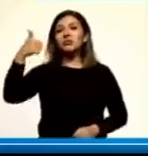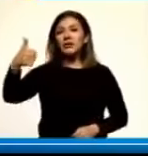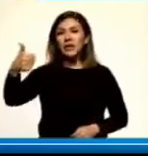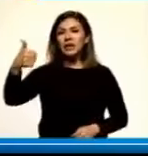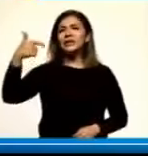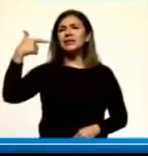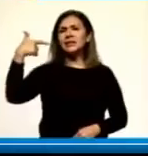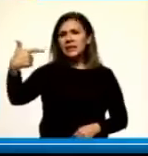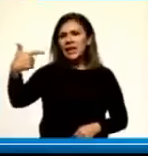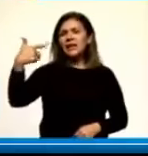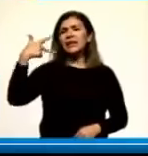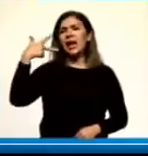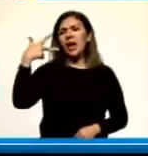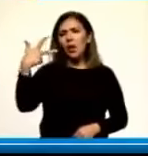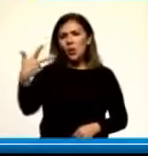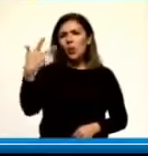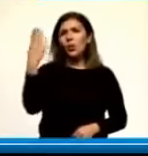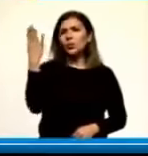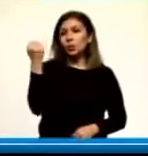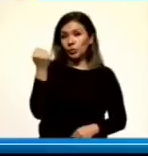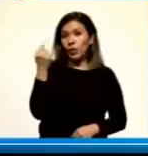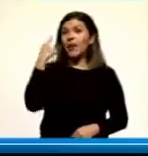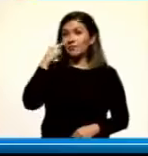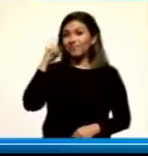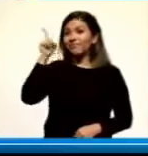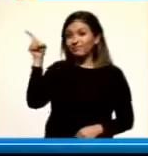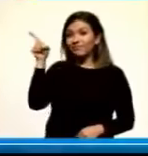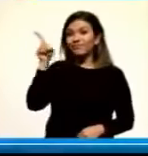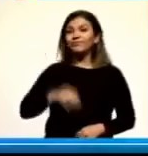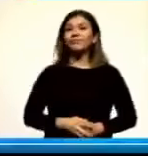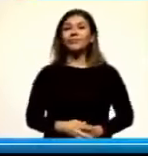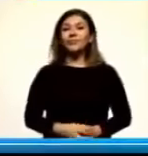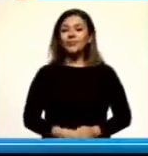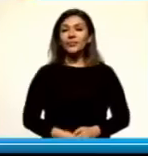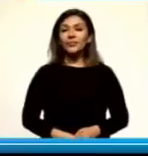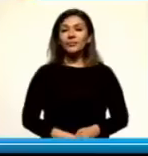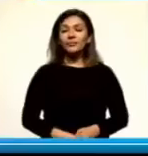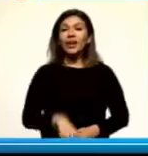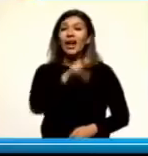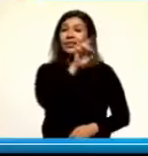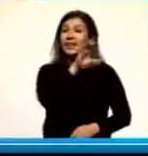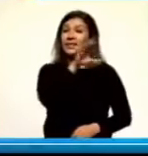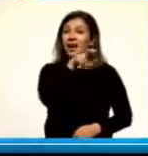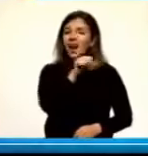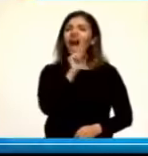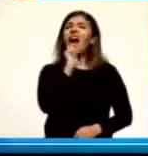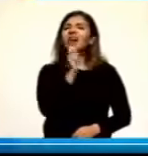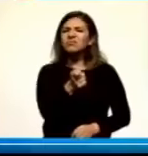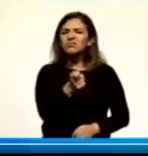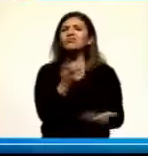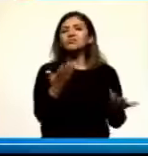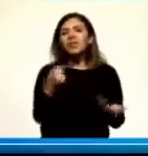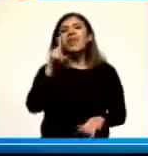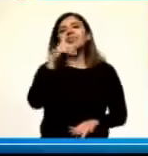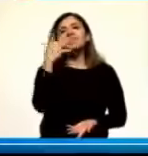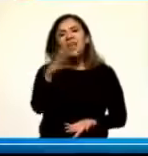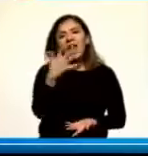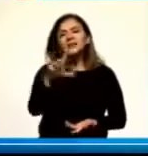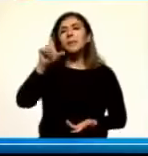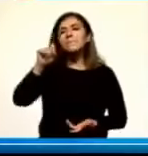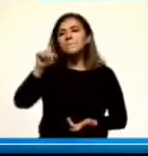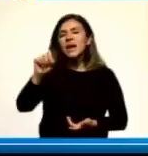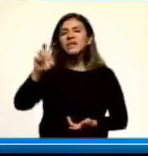5, 6, 7, 8 y 9. Las decenas son el 10,